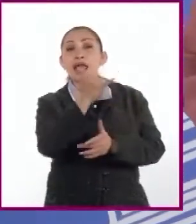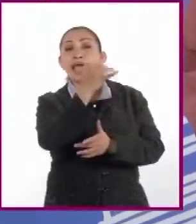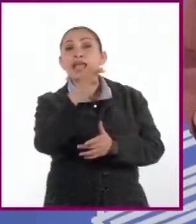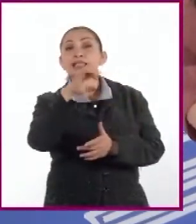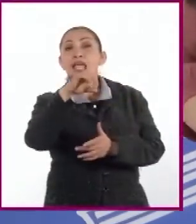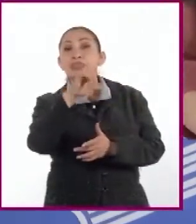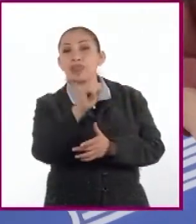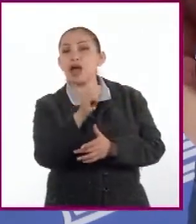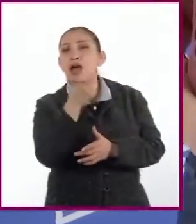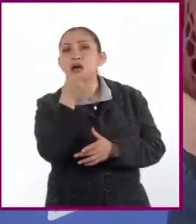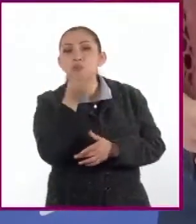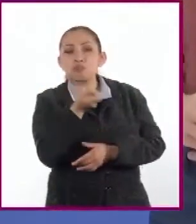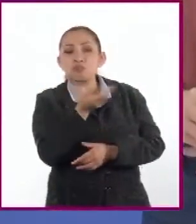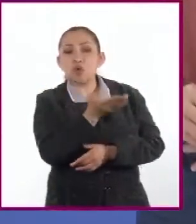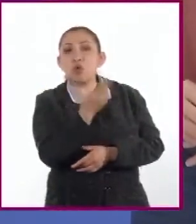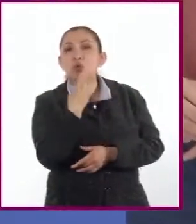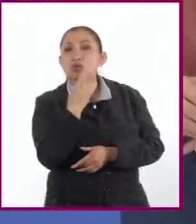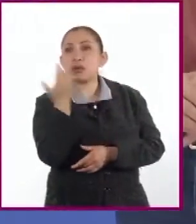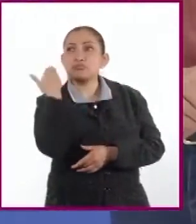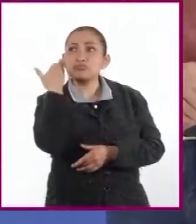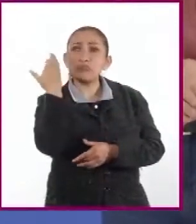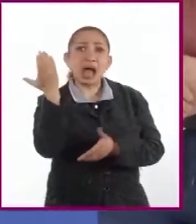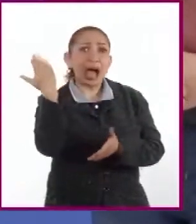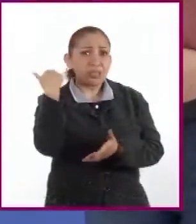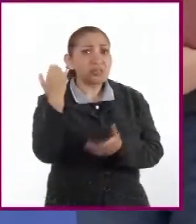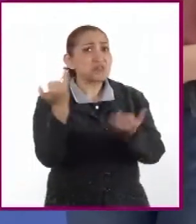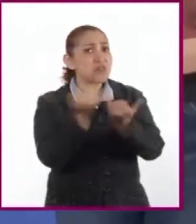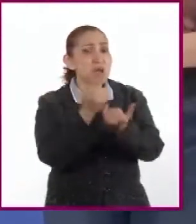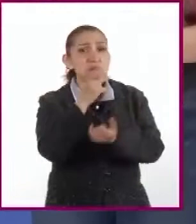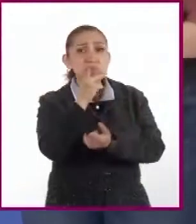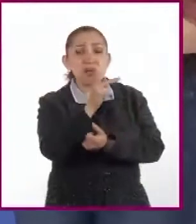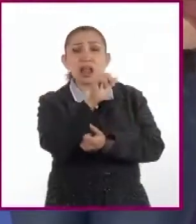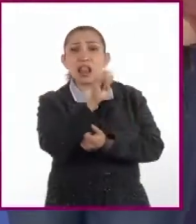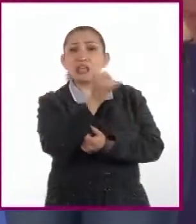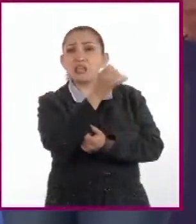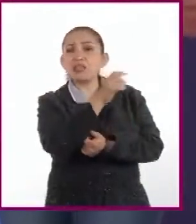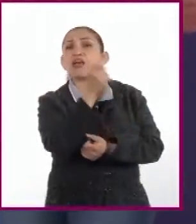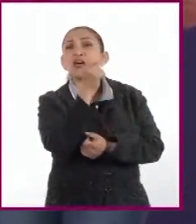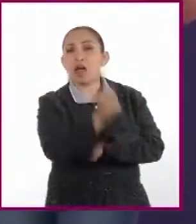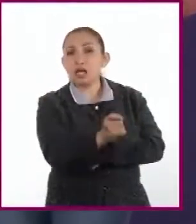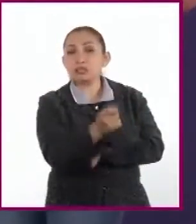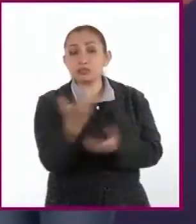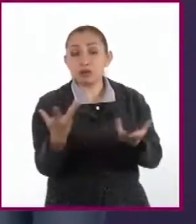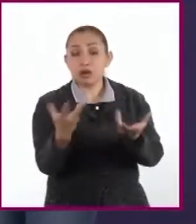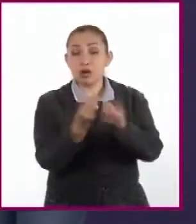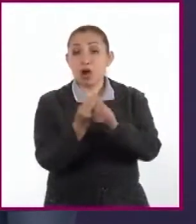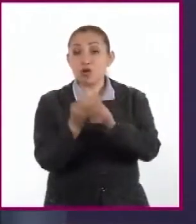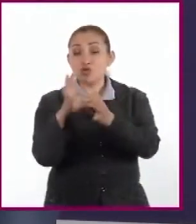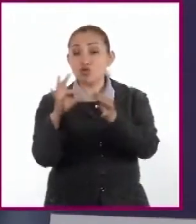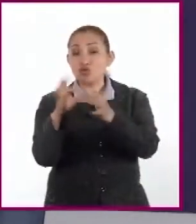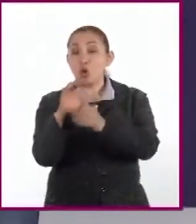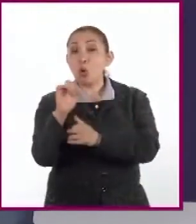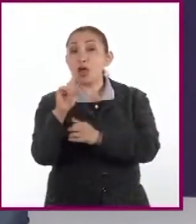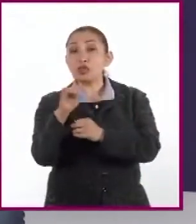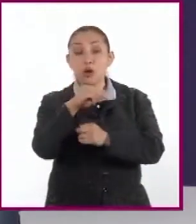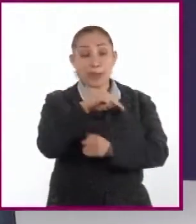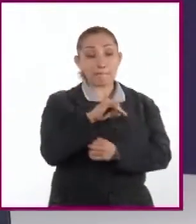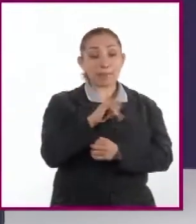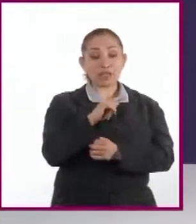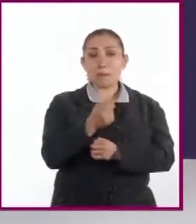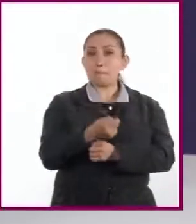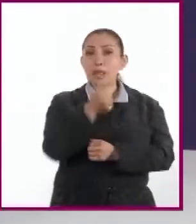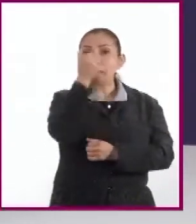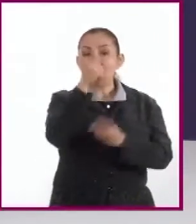se ha utilizado en diversas épocas y civilizaciones. Esta es, junto con el cuento y el mito, de los